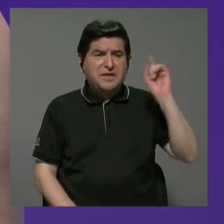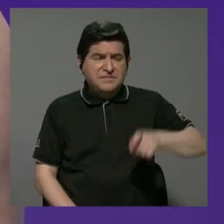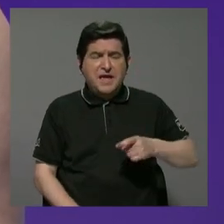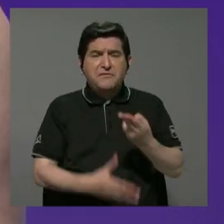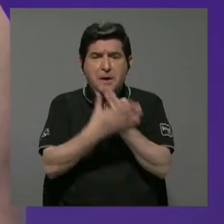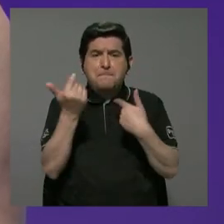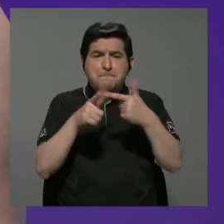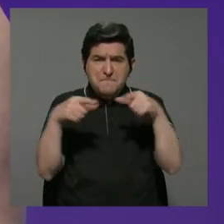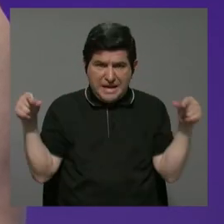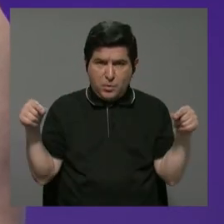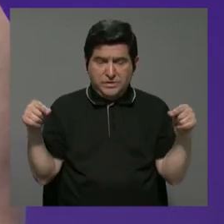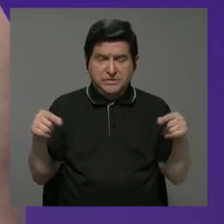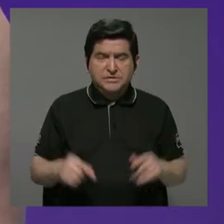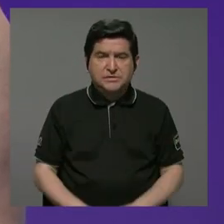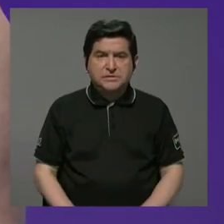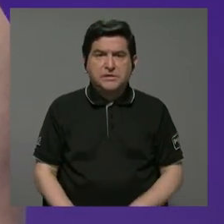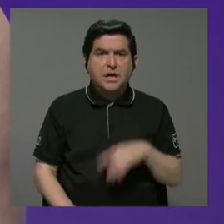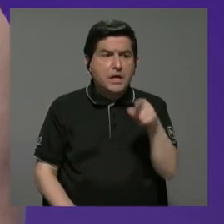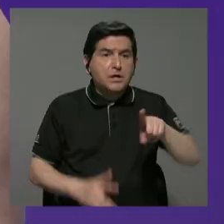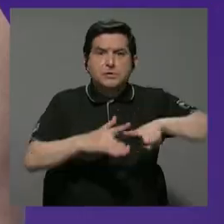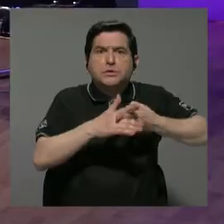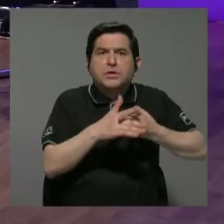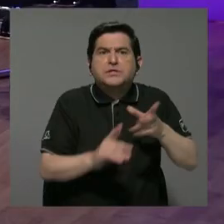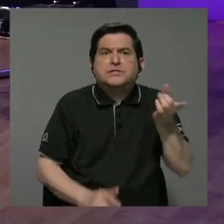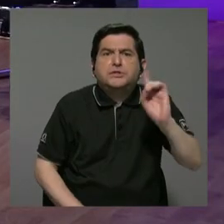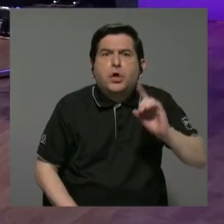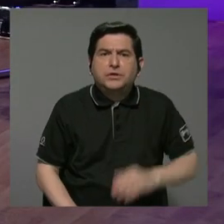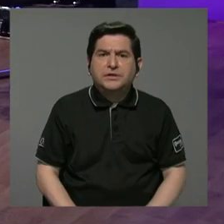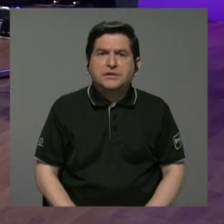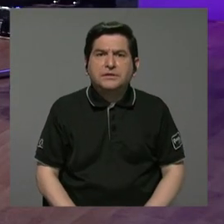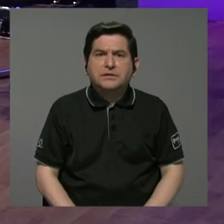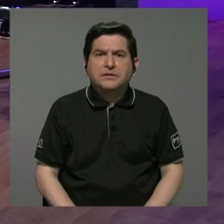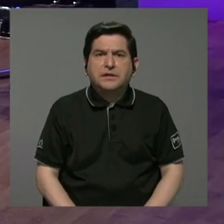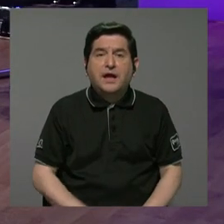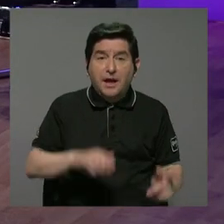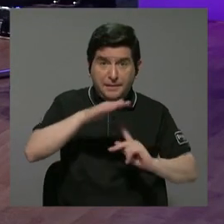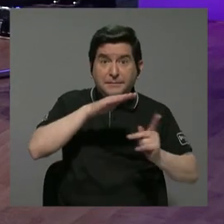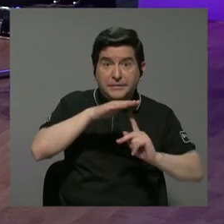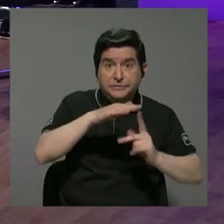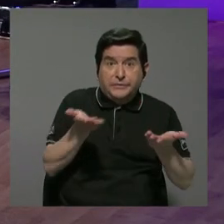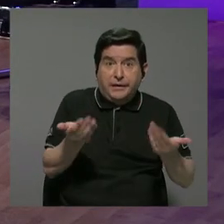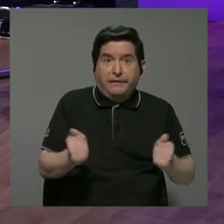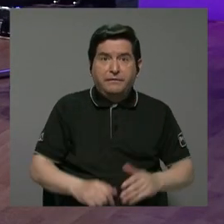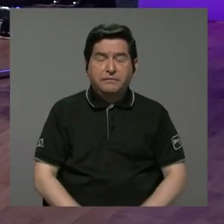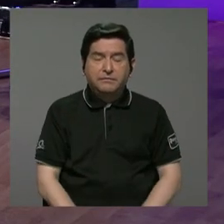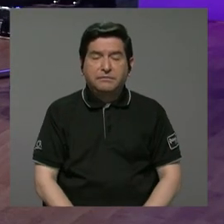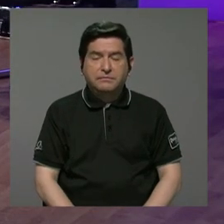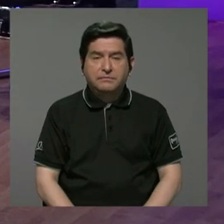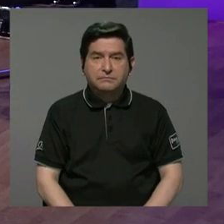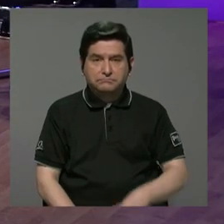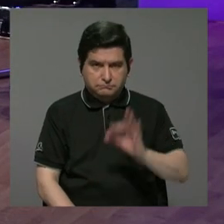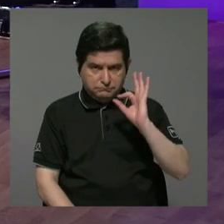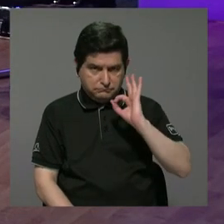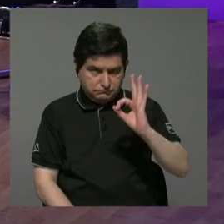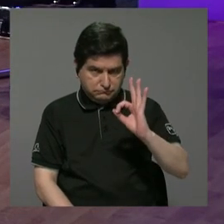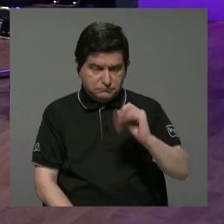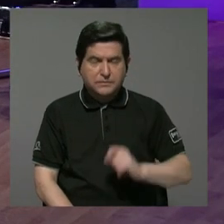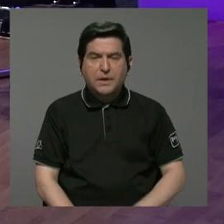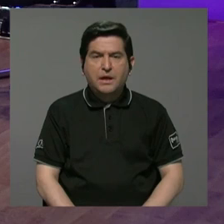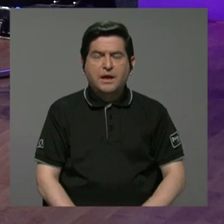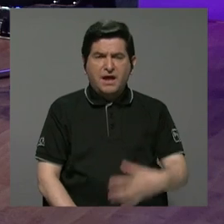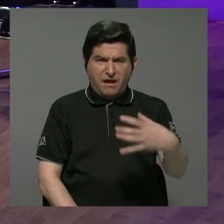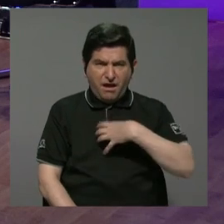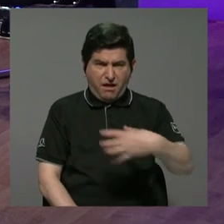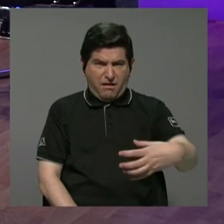Bueno, y ese bilingüismo empieza desde el periodo de preescolar, sí. Exacto. Uh-huh. Entonces, bueno, los